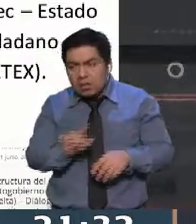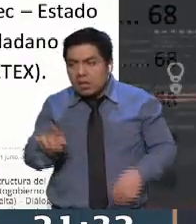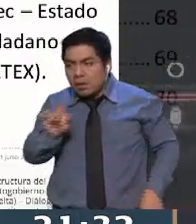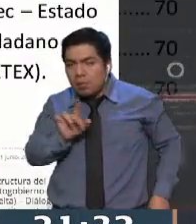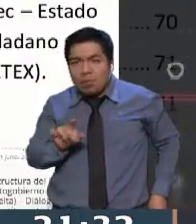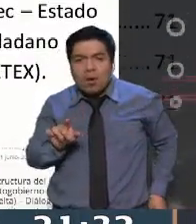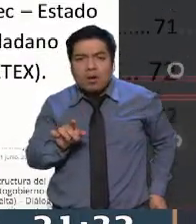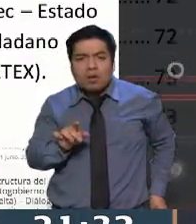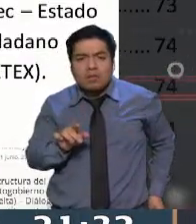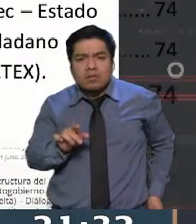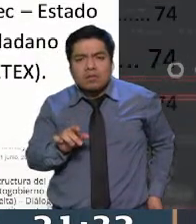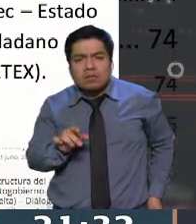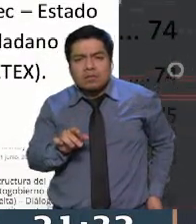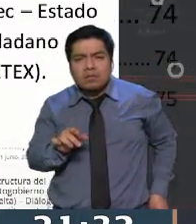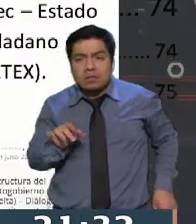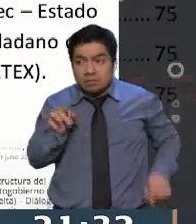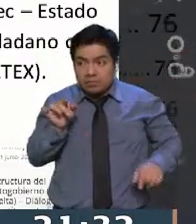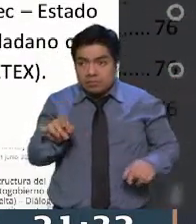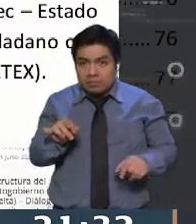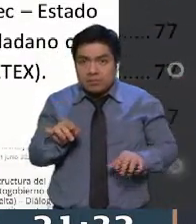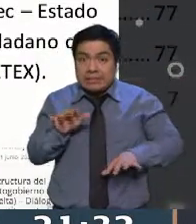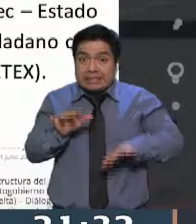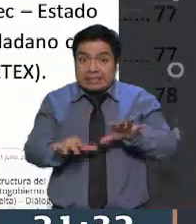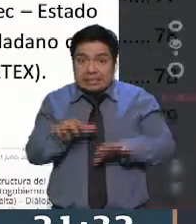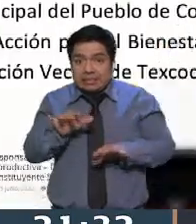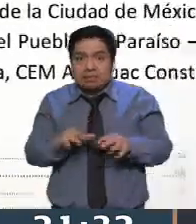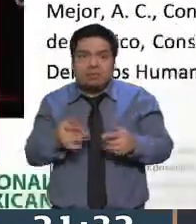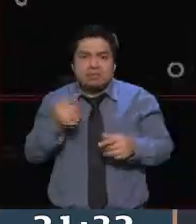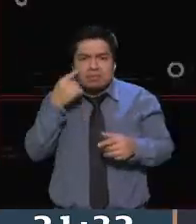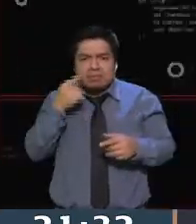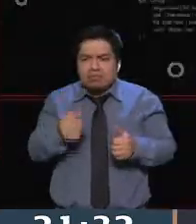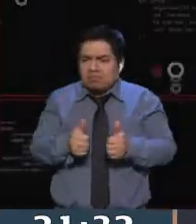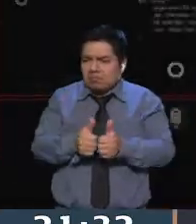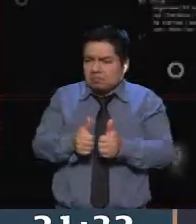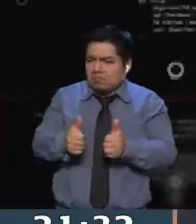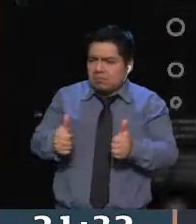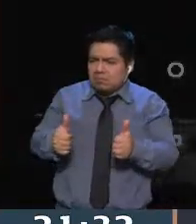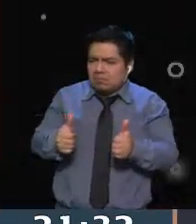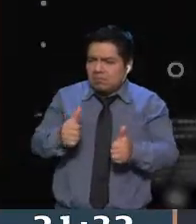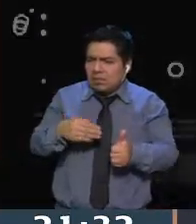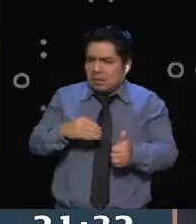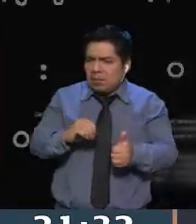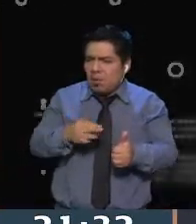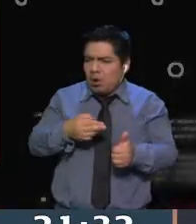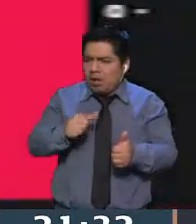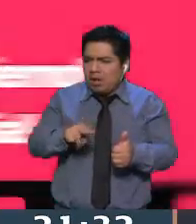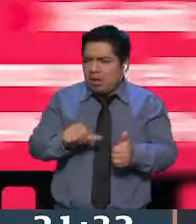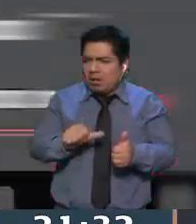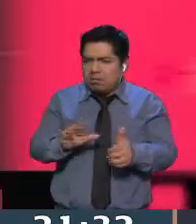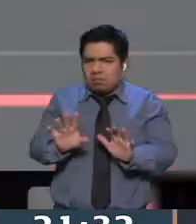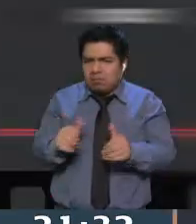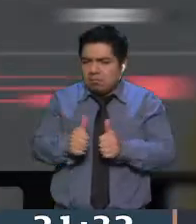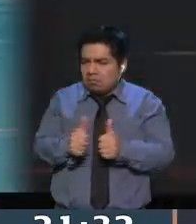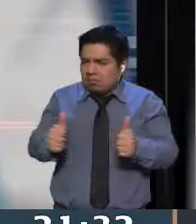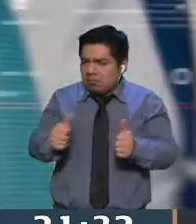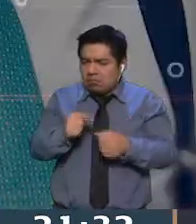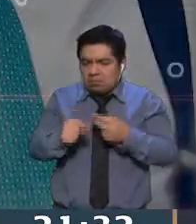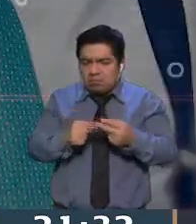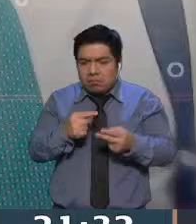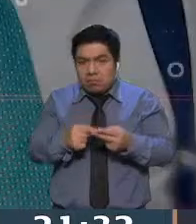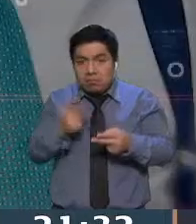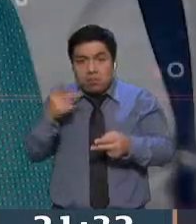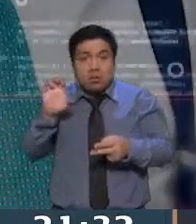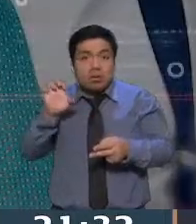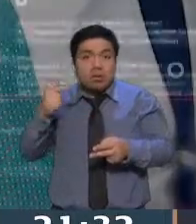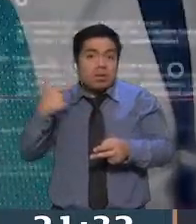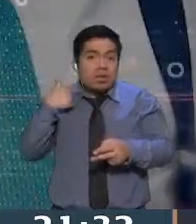Mexicano, organización que incluso se ha deslindado del partido Morena. 2. Un exprocurador de la